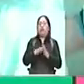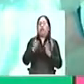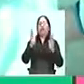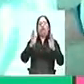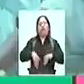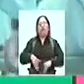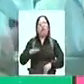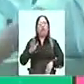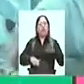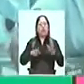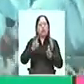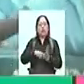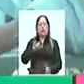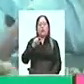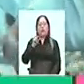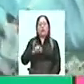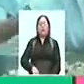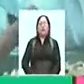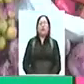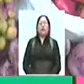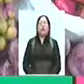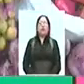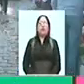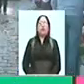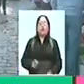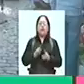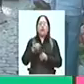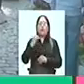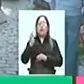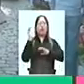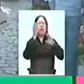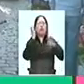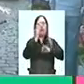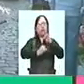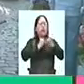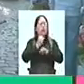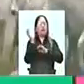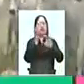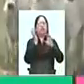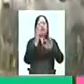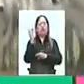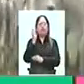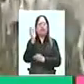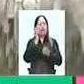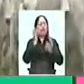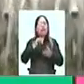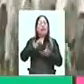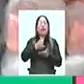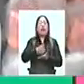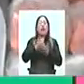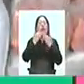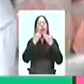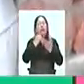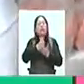3.500 millones de dólares. En lo que respecta a las importaciones, tenemos una caída similar, aunque eso ha ayudado a que la balanza comercial no